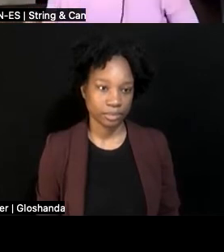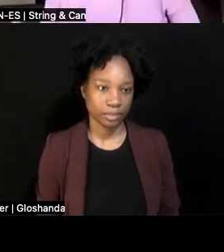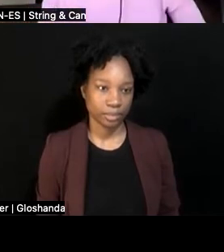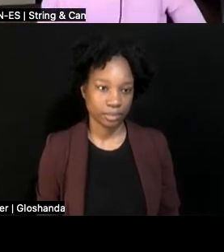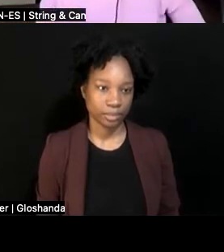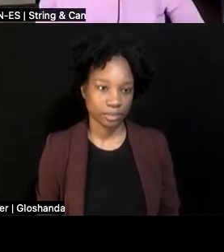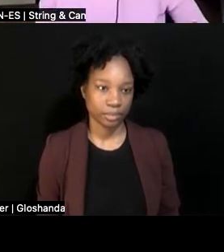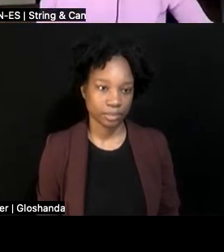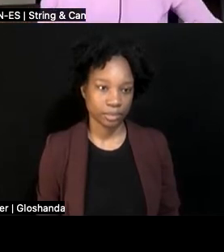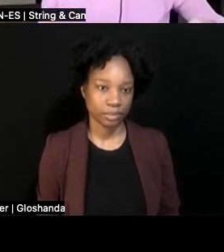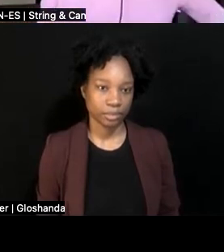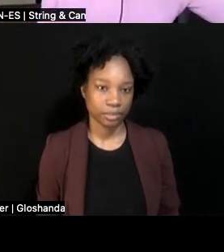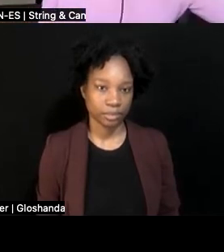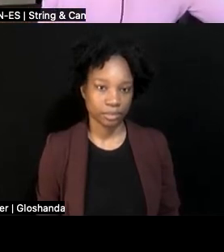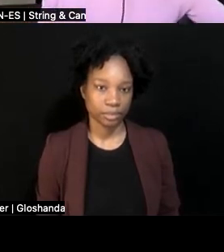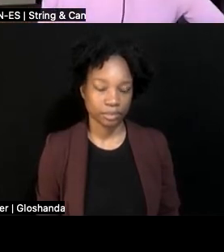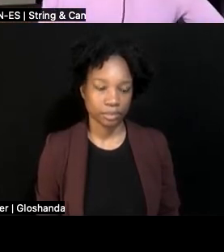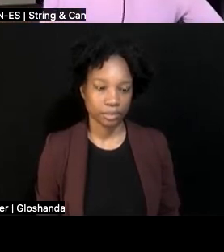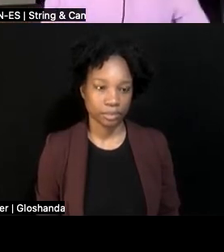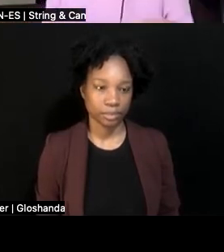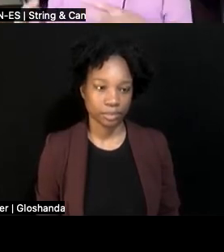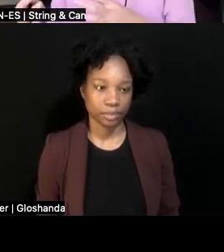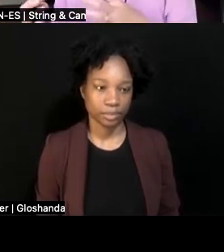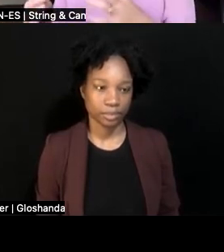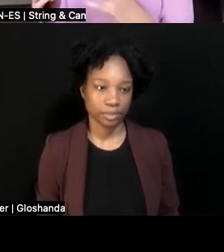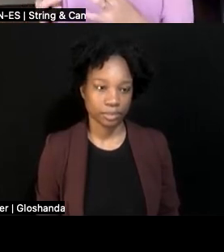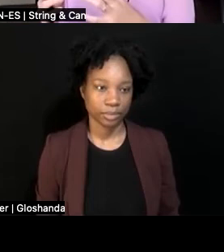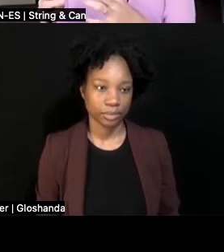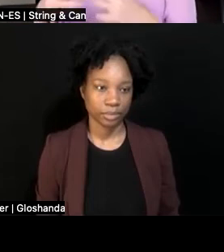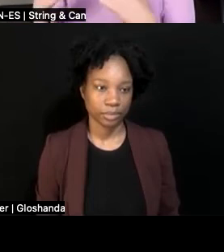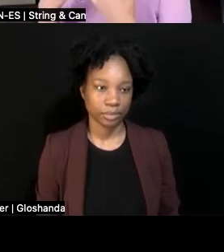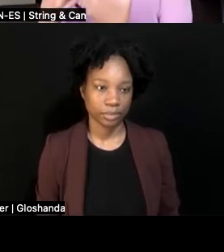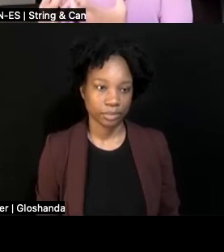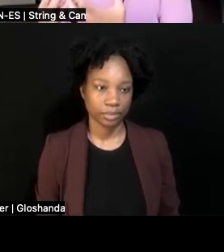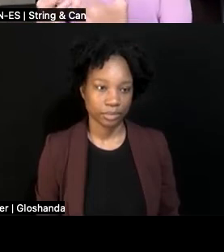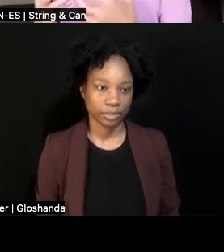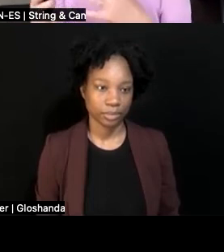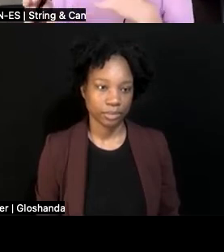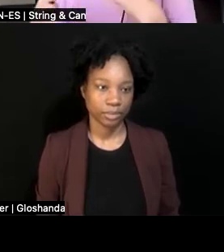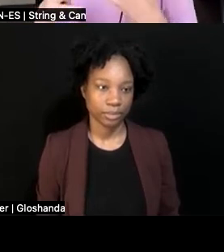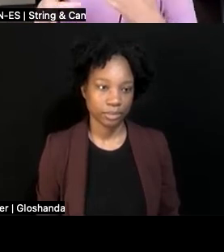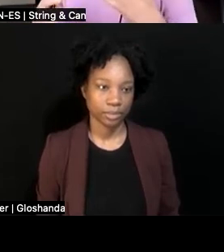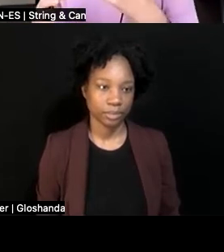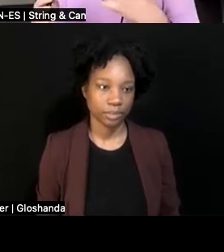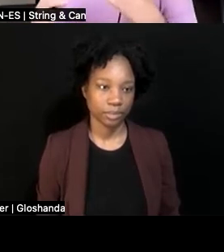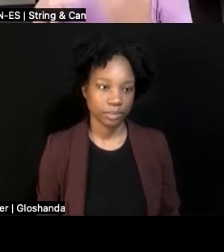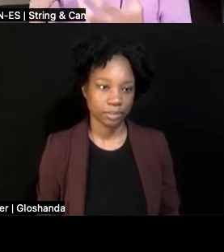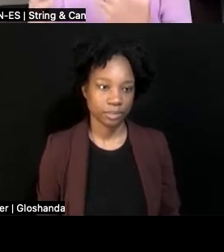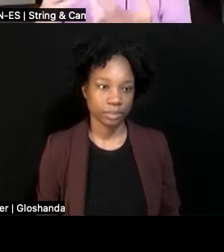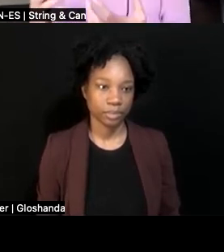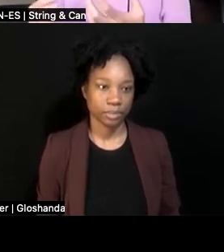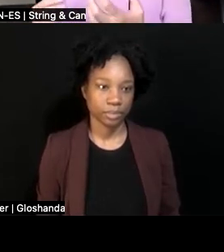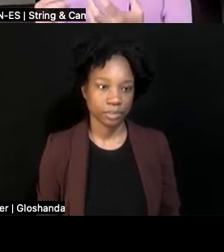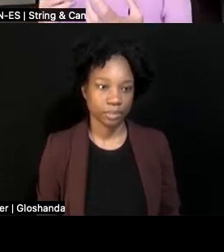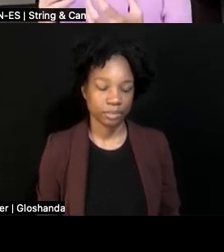por hombres blancos. Y entonces cuando ya llegué a la edad en que podía pensar un